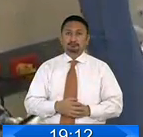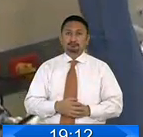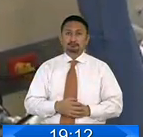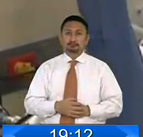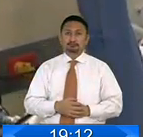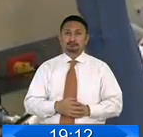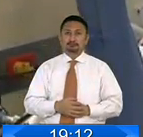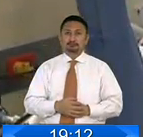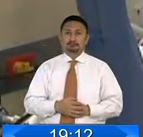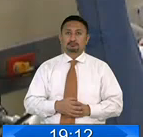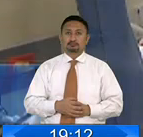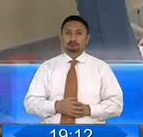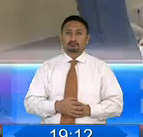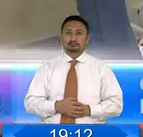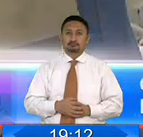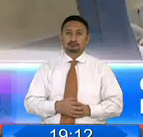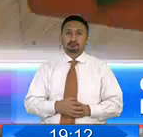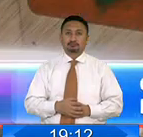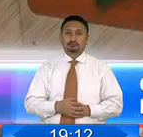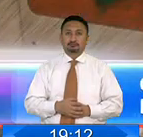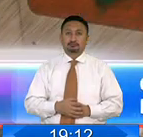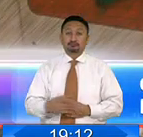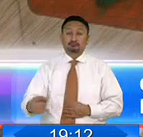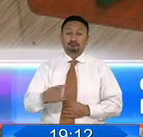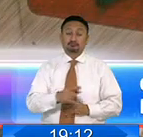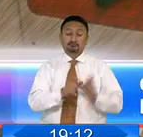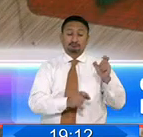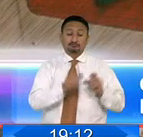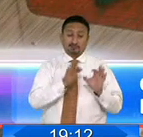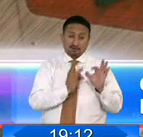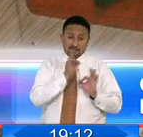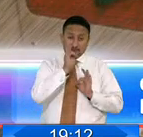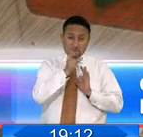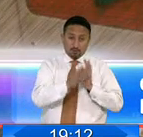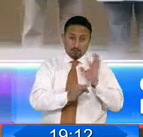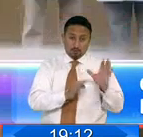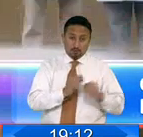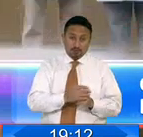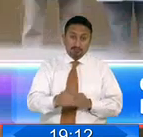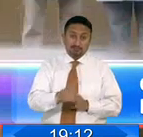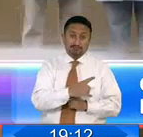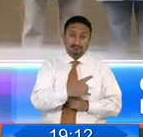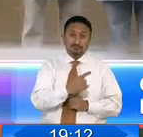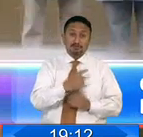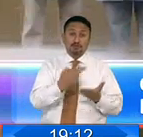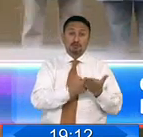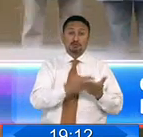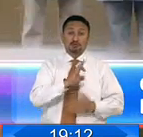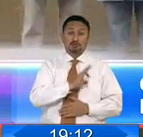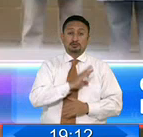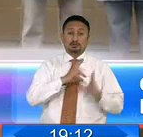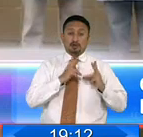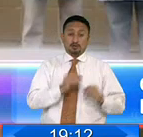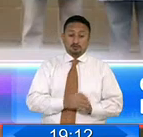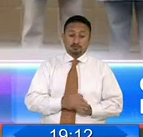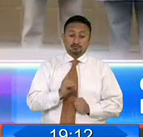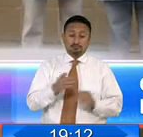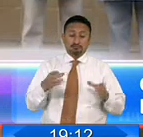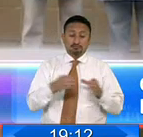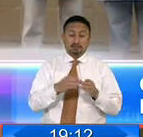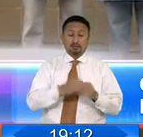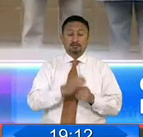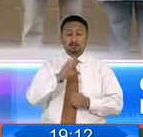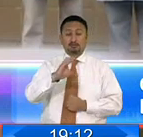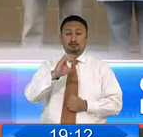ua ya que él registra un aumento leve de contagiados por kobe 19 así lo estipula la mesa técnica de salud del comité de operaciones de